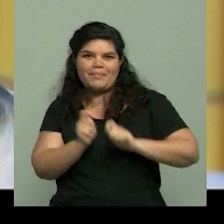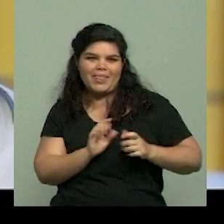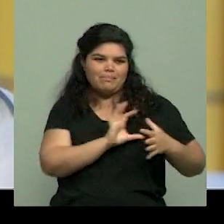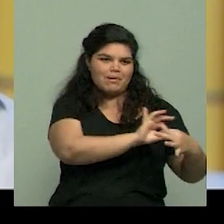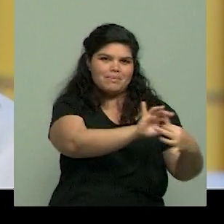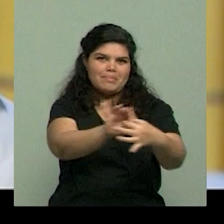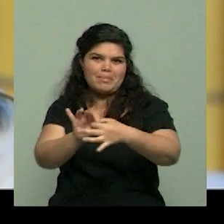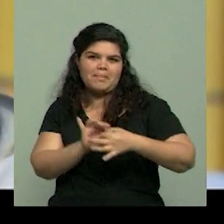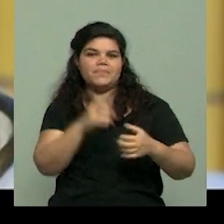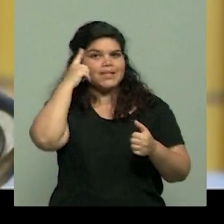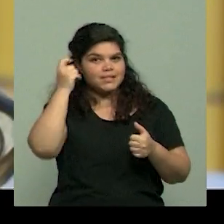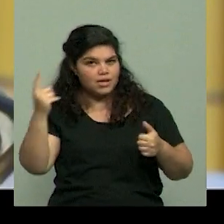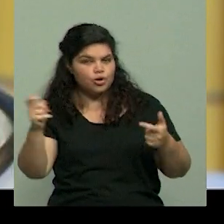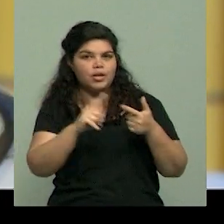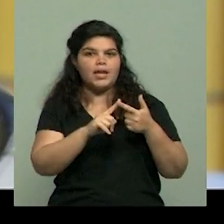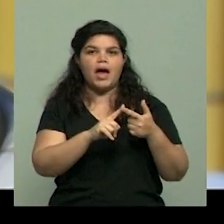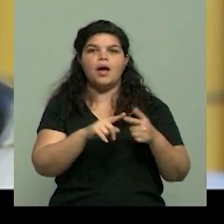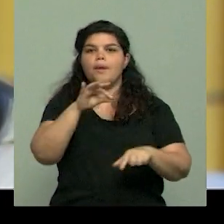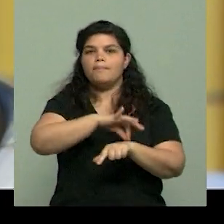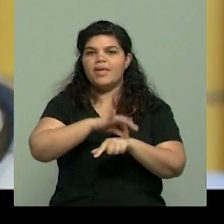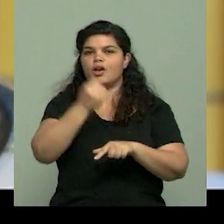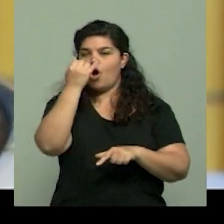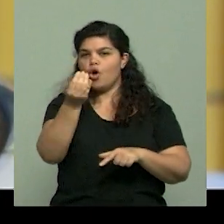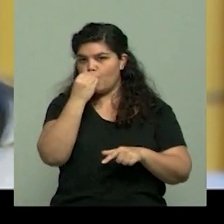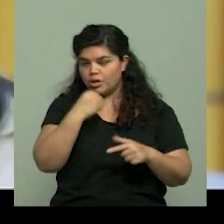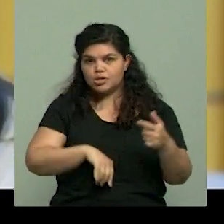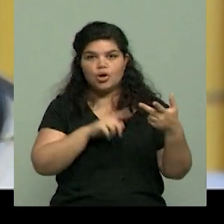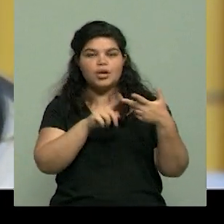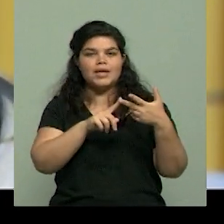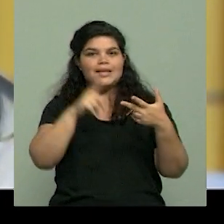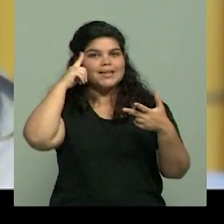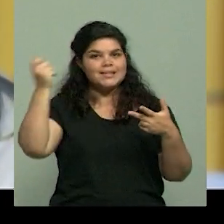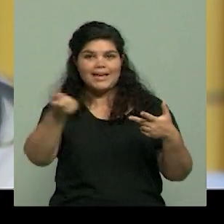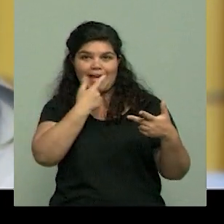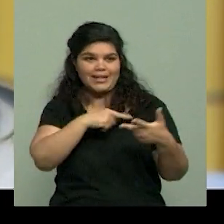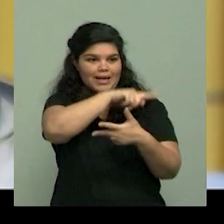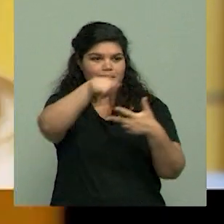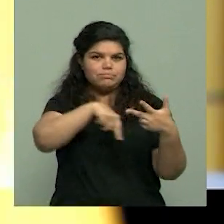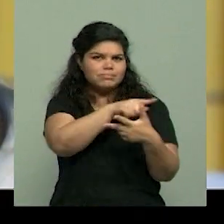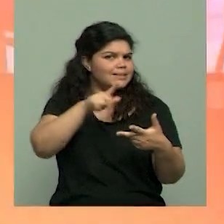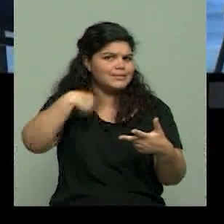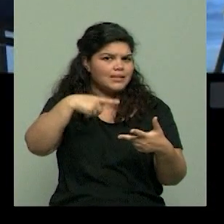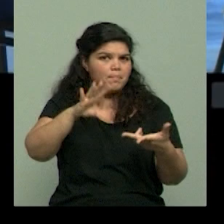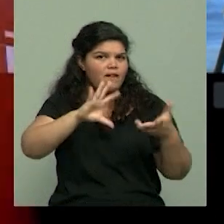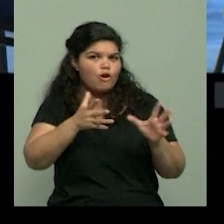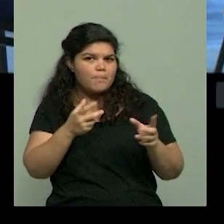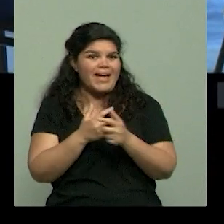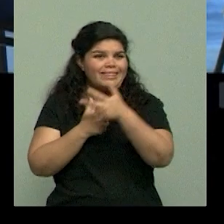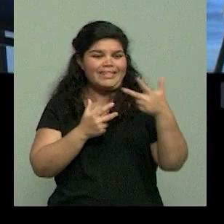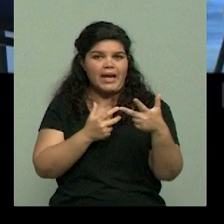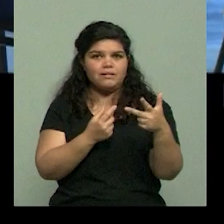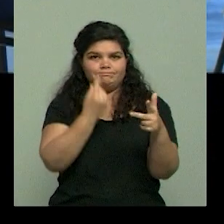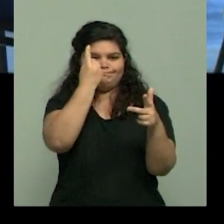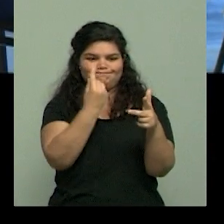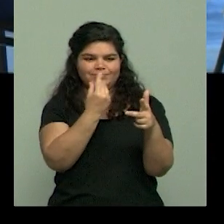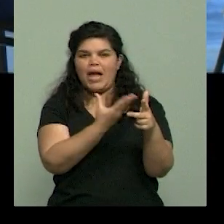tanto psicología como nutrición y psiquiatría. Siempre lo abordamos de esta manera con el objetivo de darle